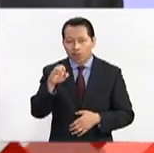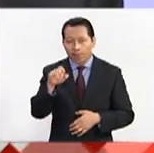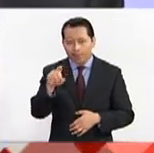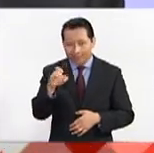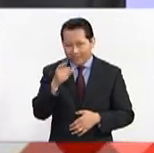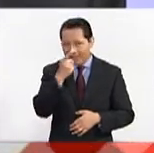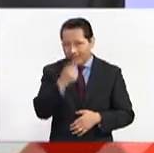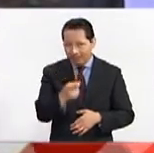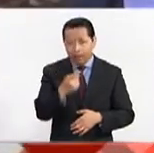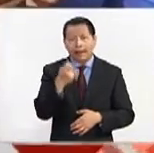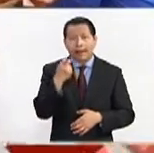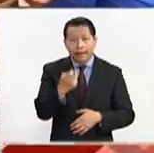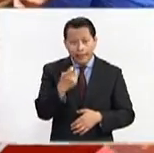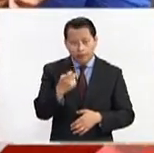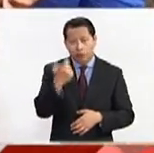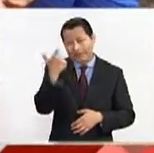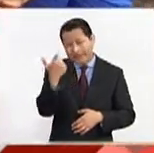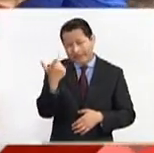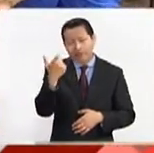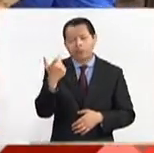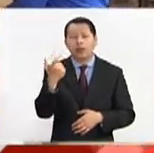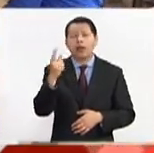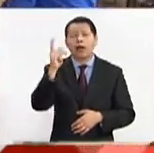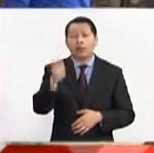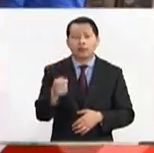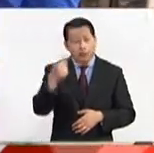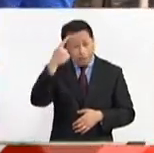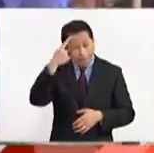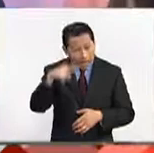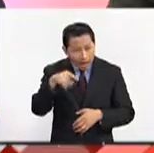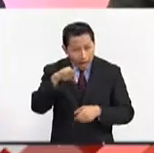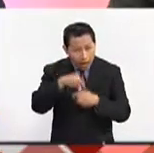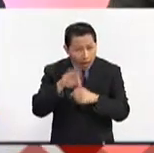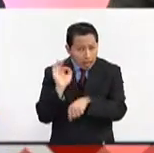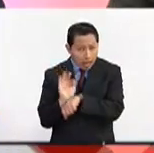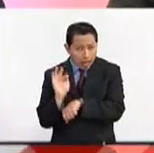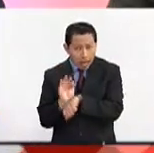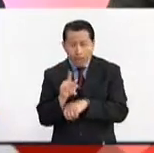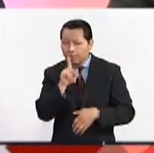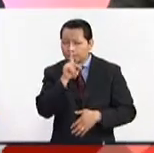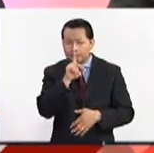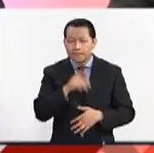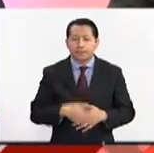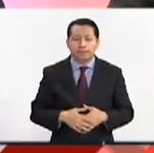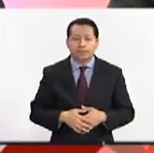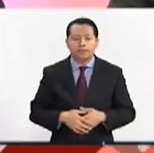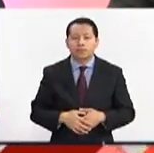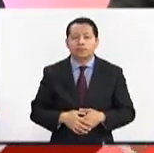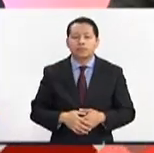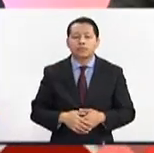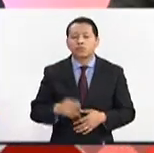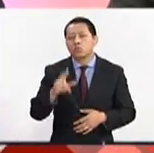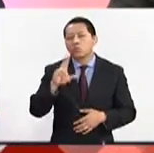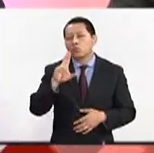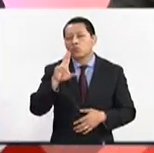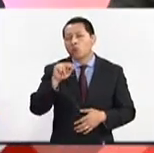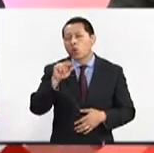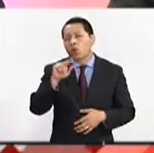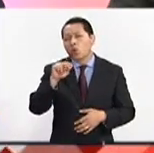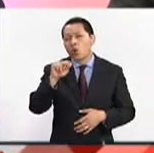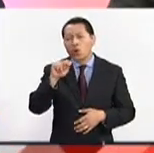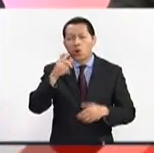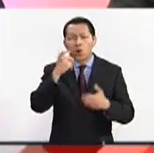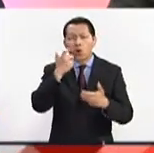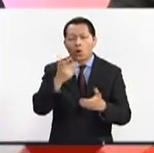espacio para que estos recursos sean utilizados con fines electorales. No hay deseo ninguno